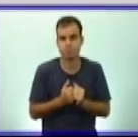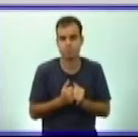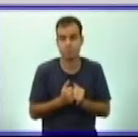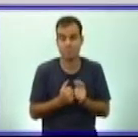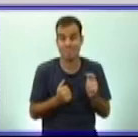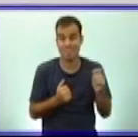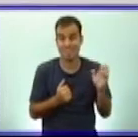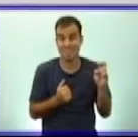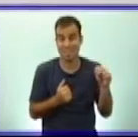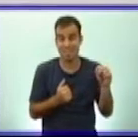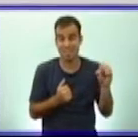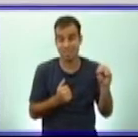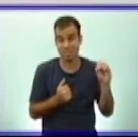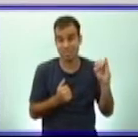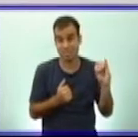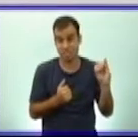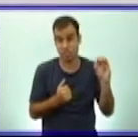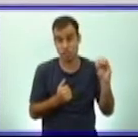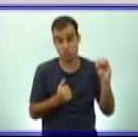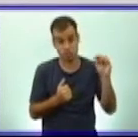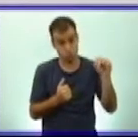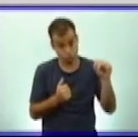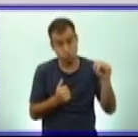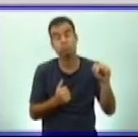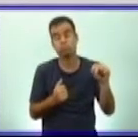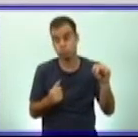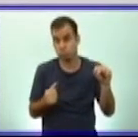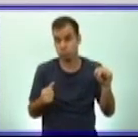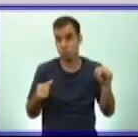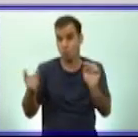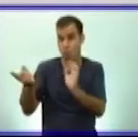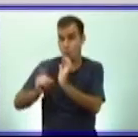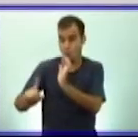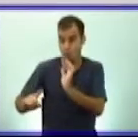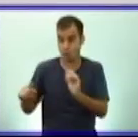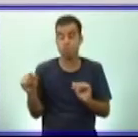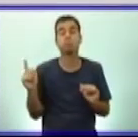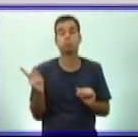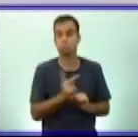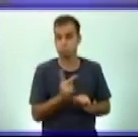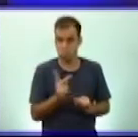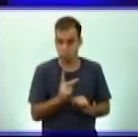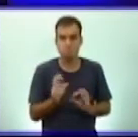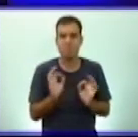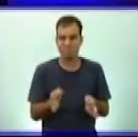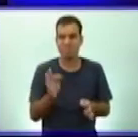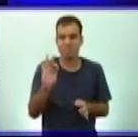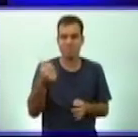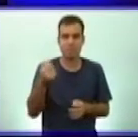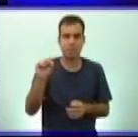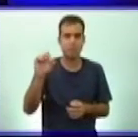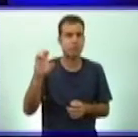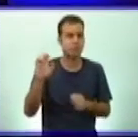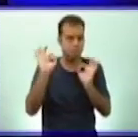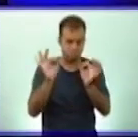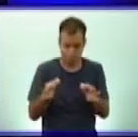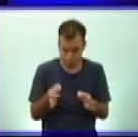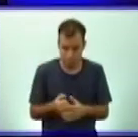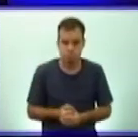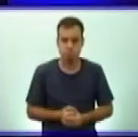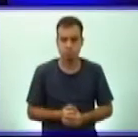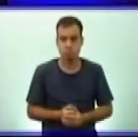oscilan en fase. ¿Dónde? En el elemento resistivo. Seguiríamos describiendo este circuito resistivo en la